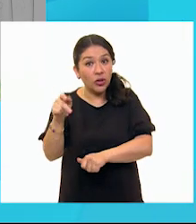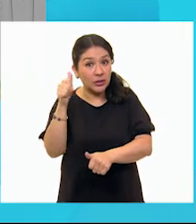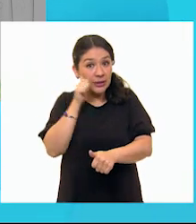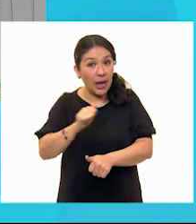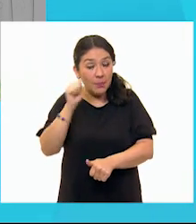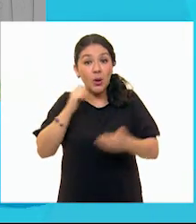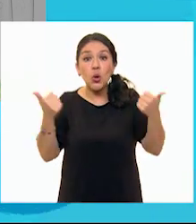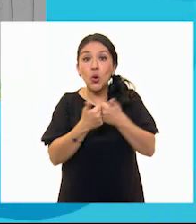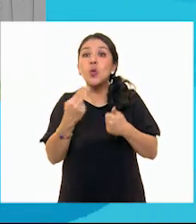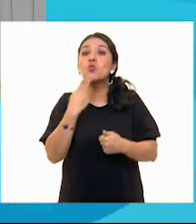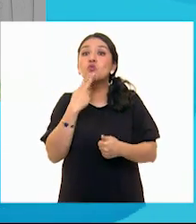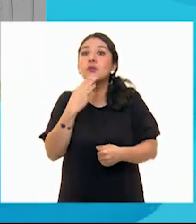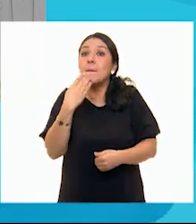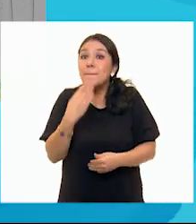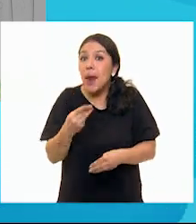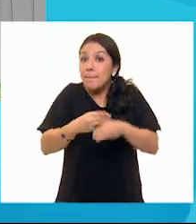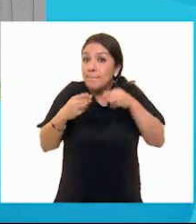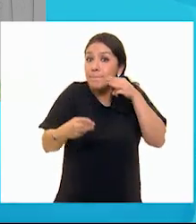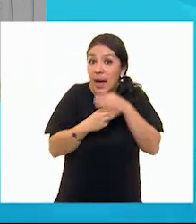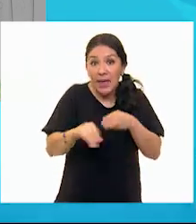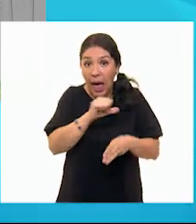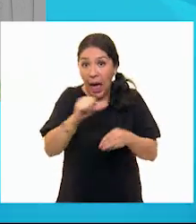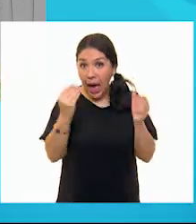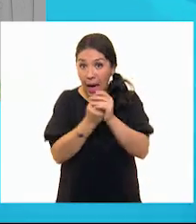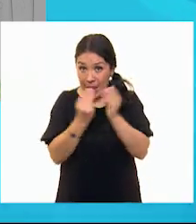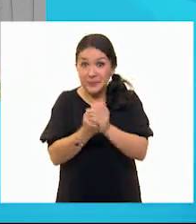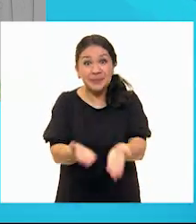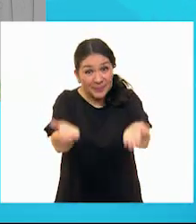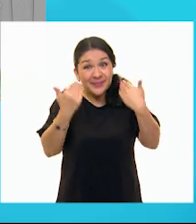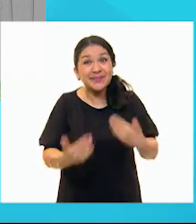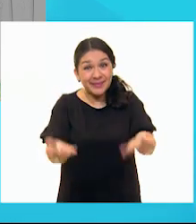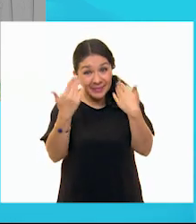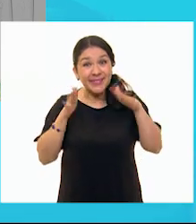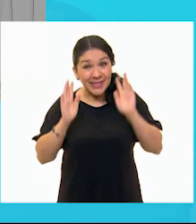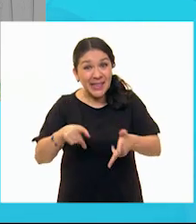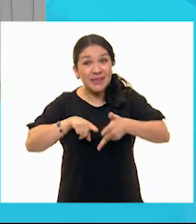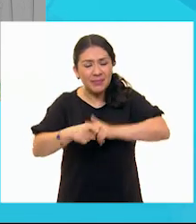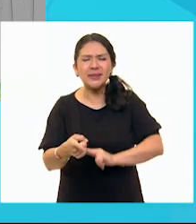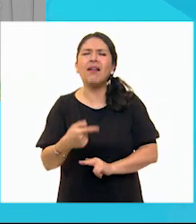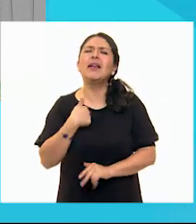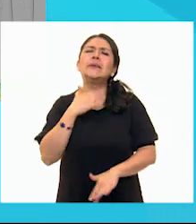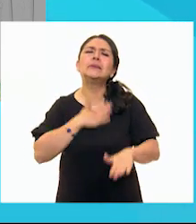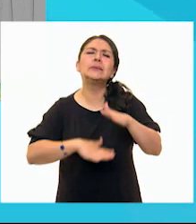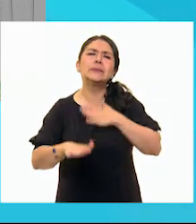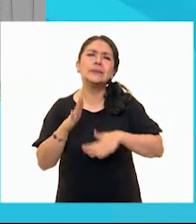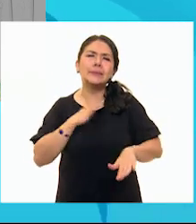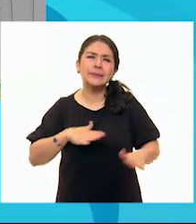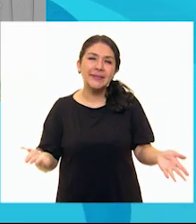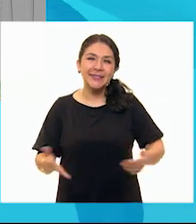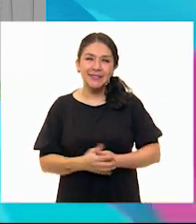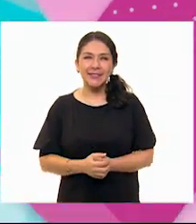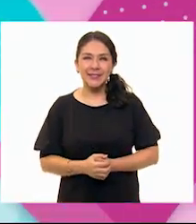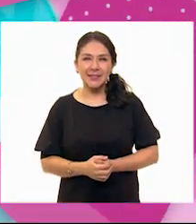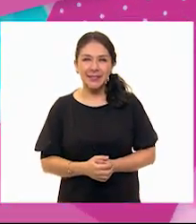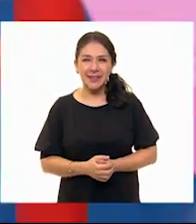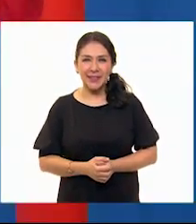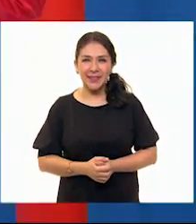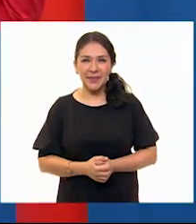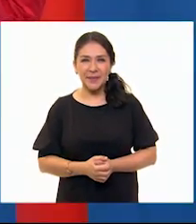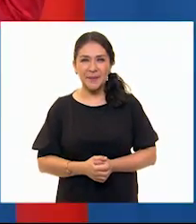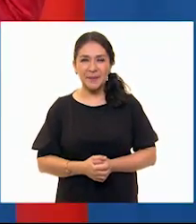haciendo buen uso del material. ¡Venga, vamos, llama! Ay, ya me cansé. Yo también.